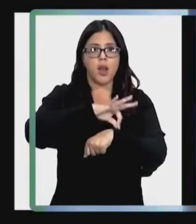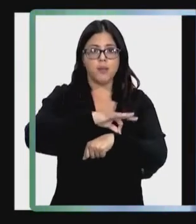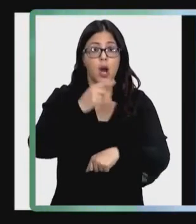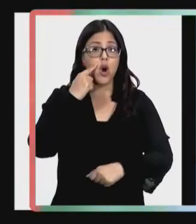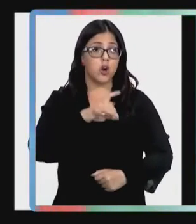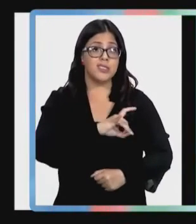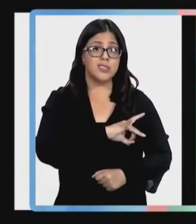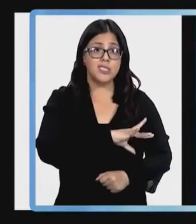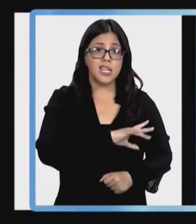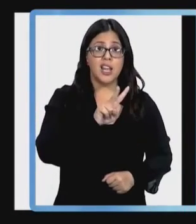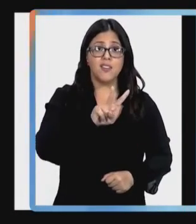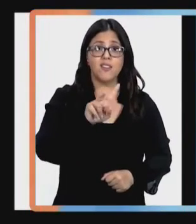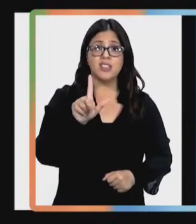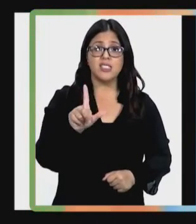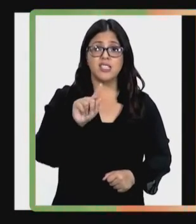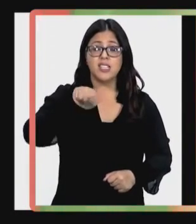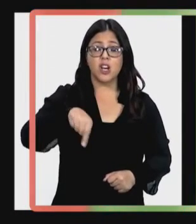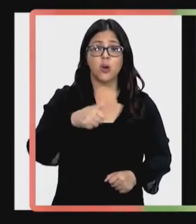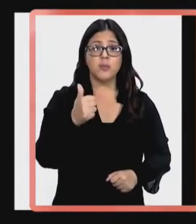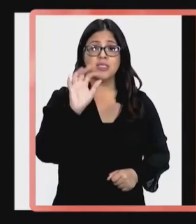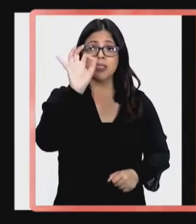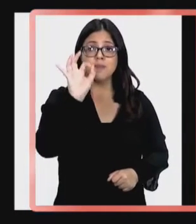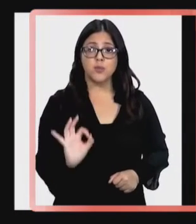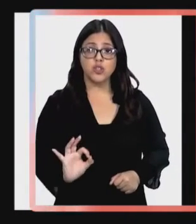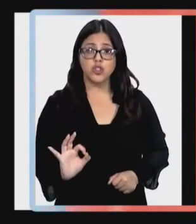de hipertensión. En Chile, el